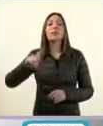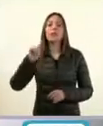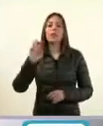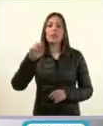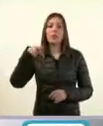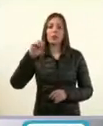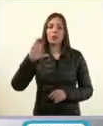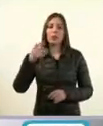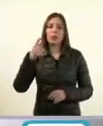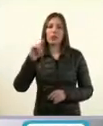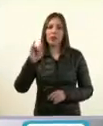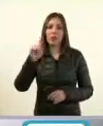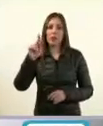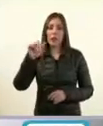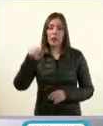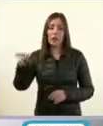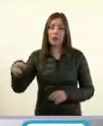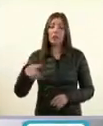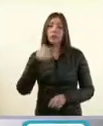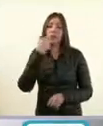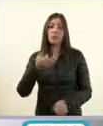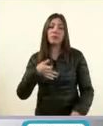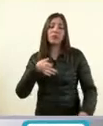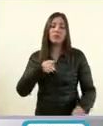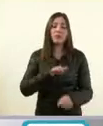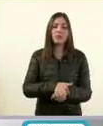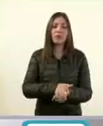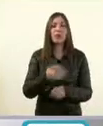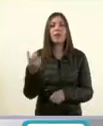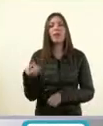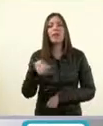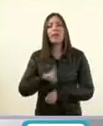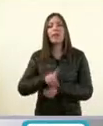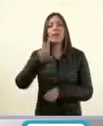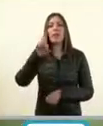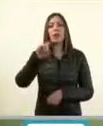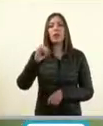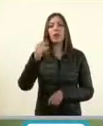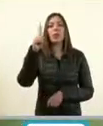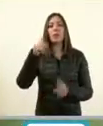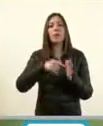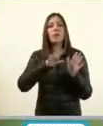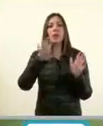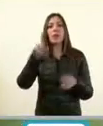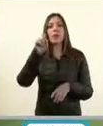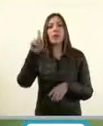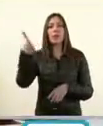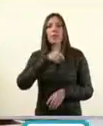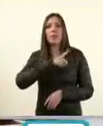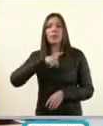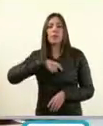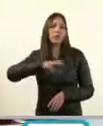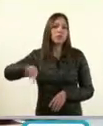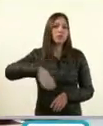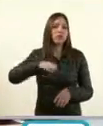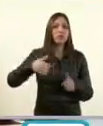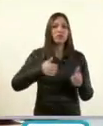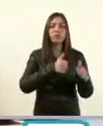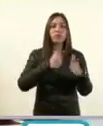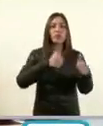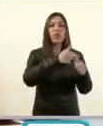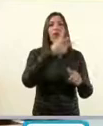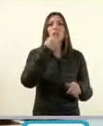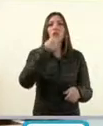Hernán Cortés, le toca el 30 de junio de 1520 perseguir a Hernán Cortés en lo que llaman los